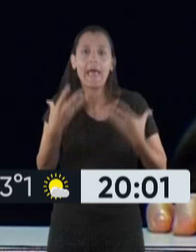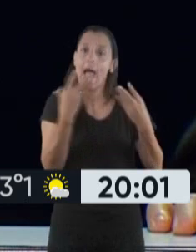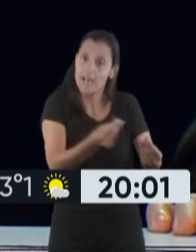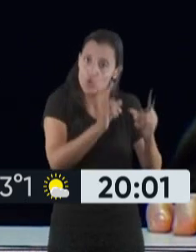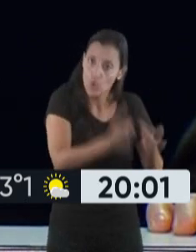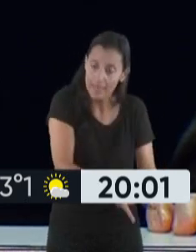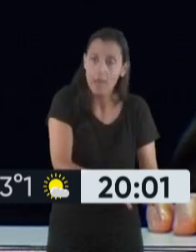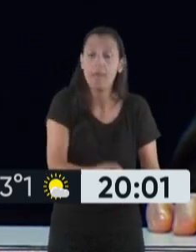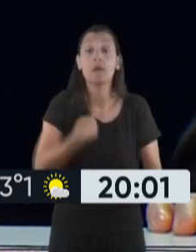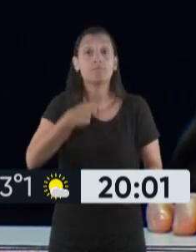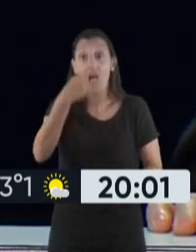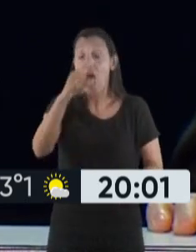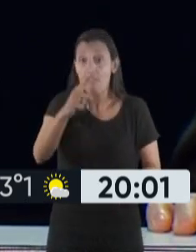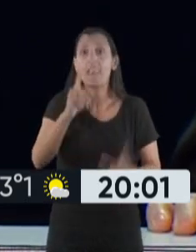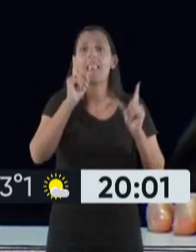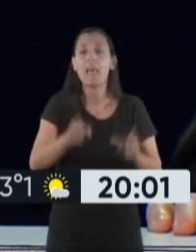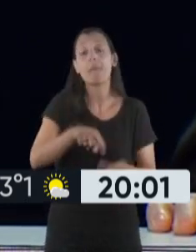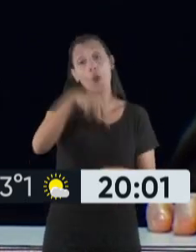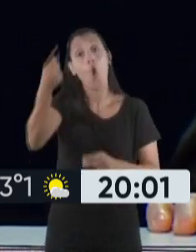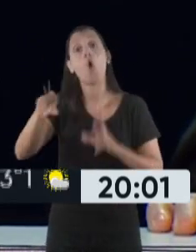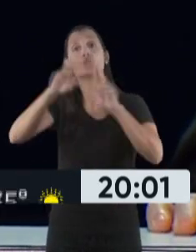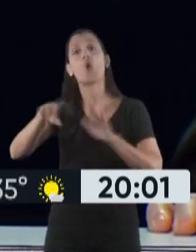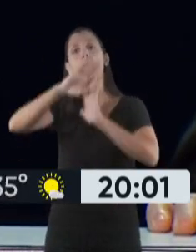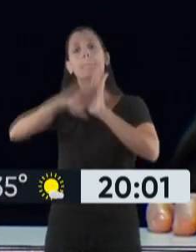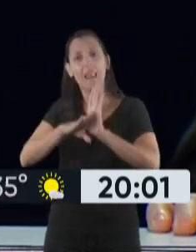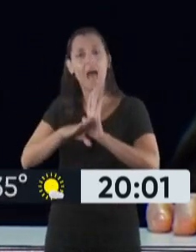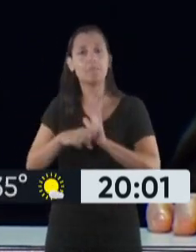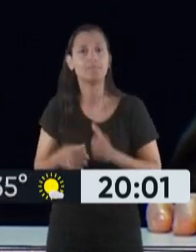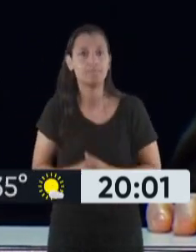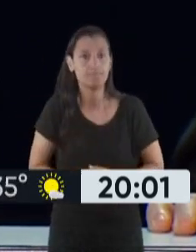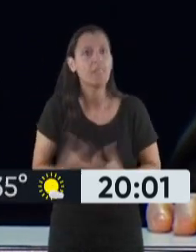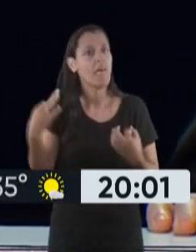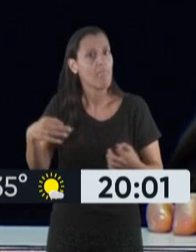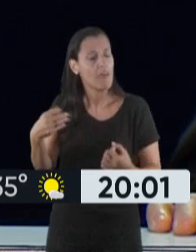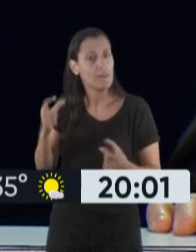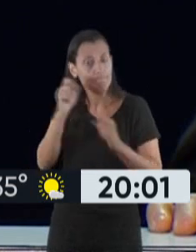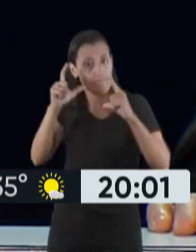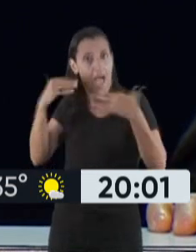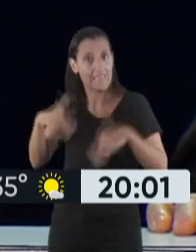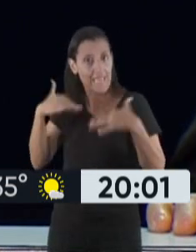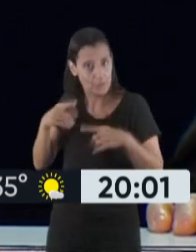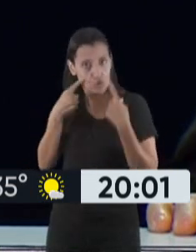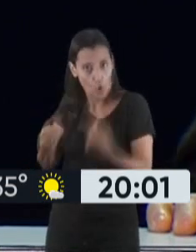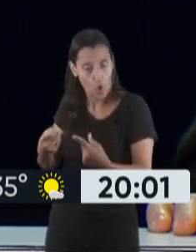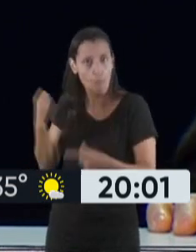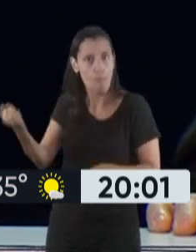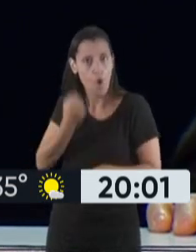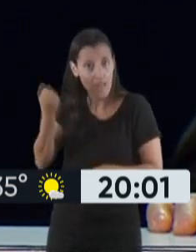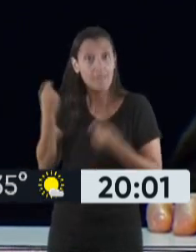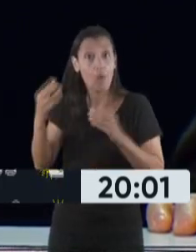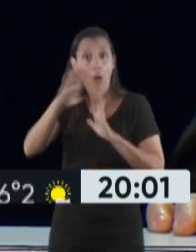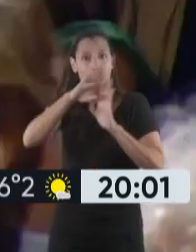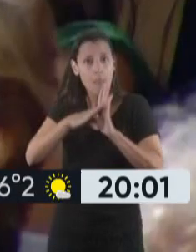Y llevamos adelante también otro plan al que debemos prestarle mucha atención y no debemos mal usarlo, que es el